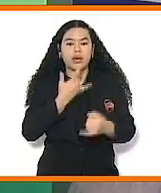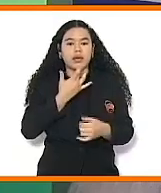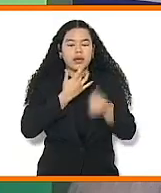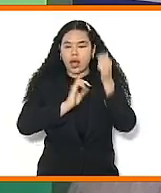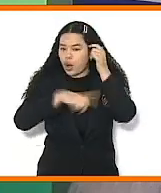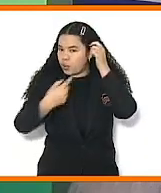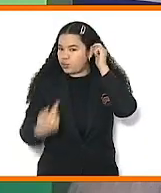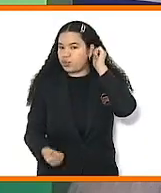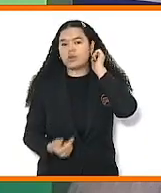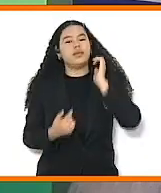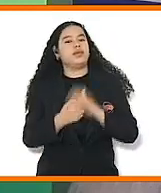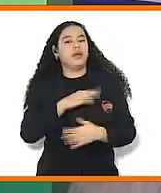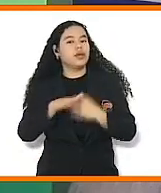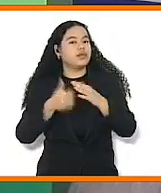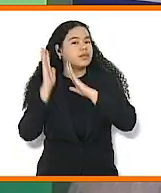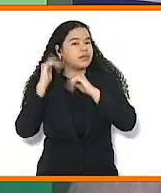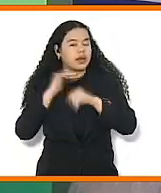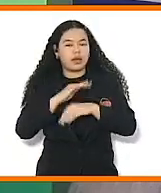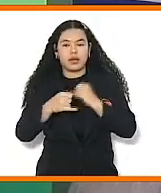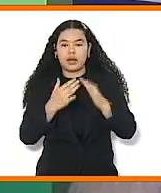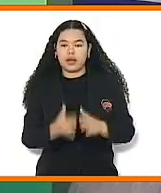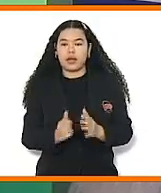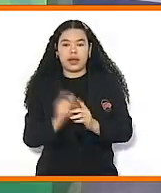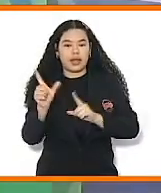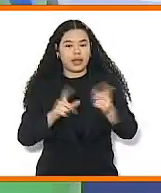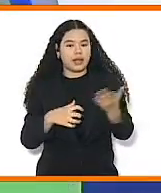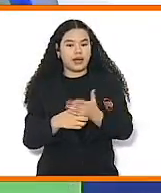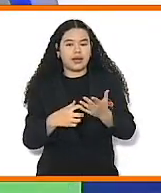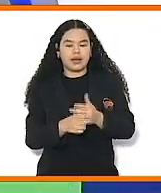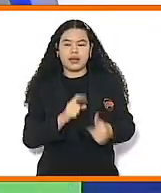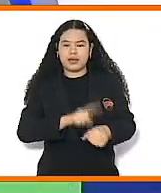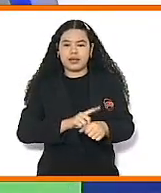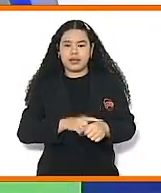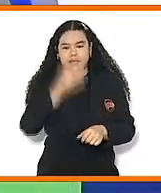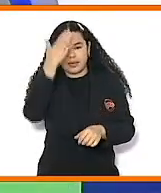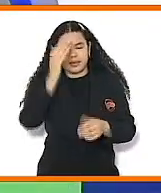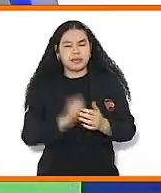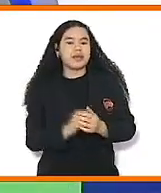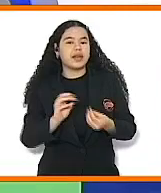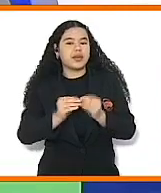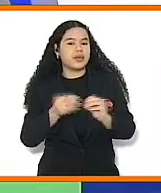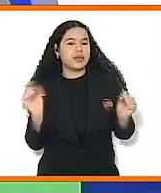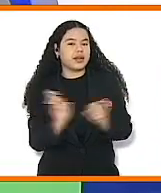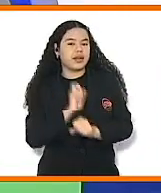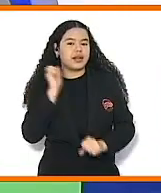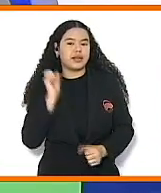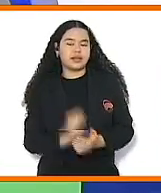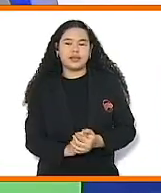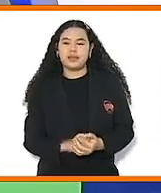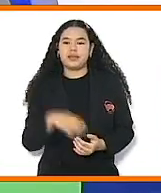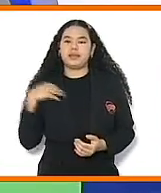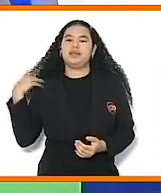favorito diaria. Espero, querido jugador, que tengas tu boleto en mano porque estamos a punto de conocer el número favorecido.